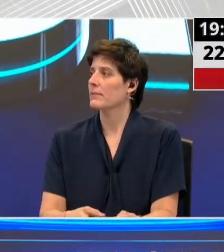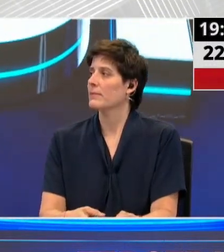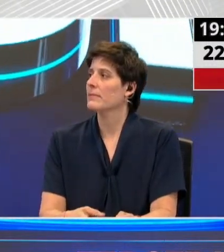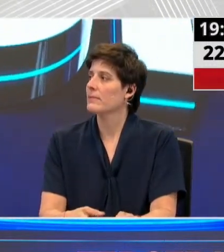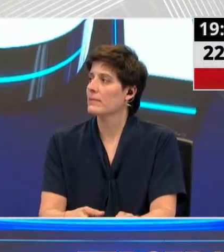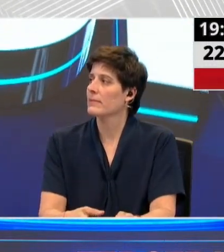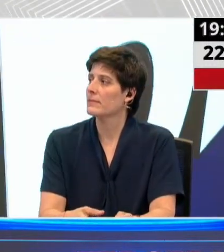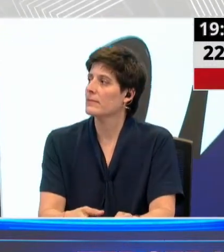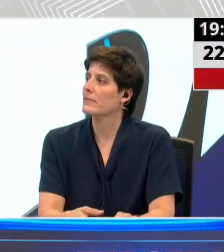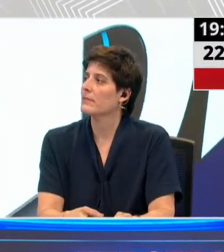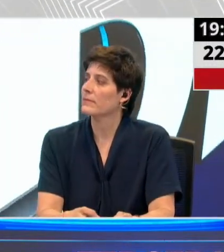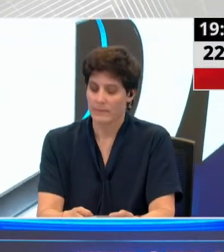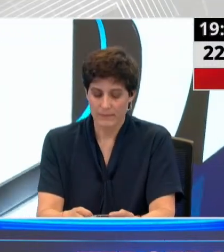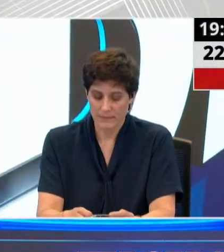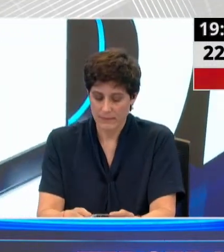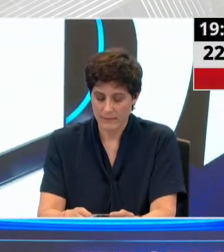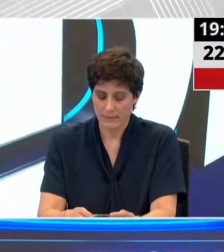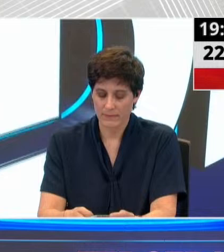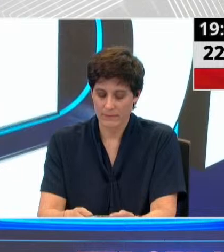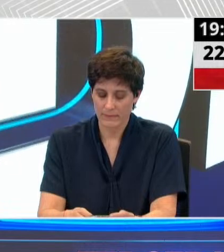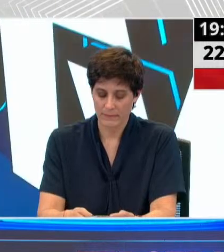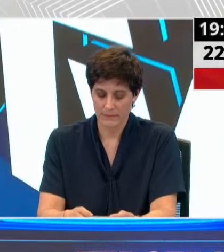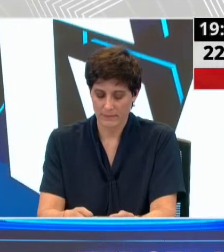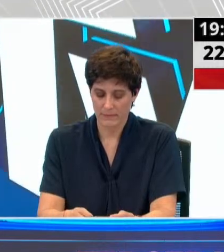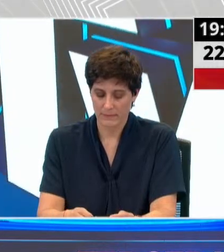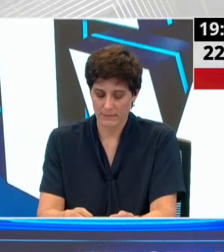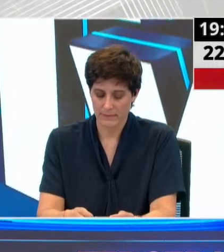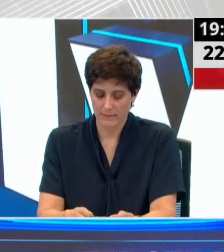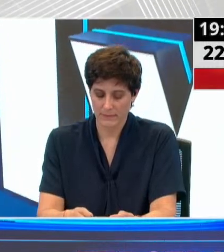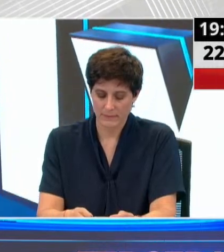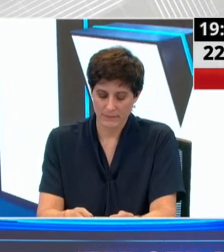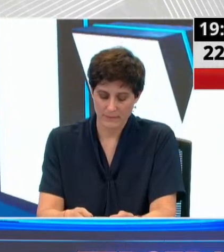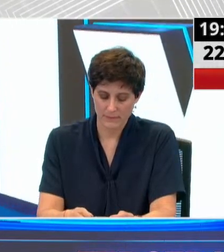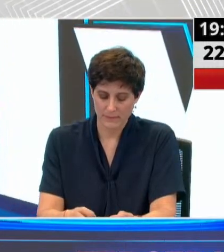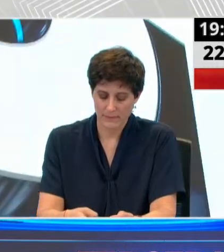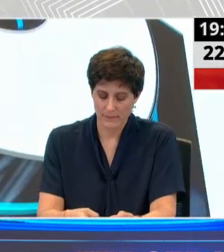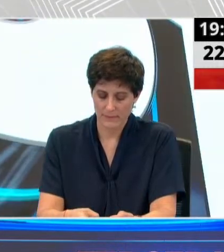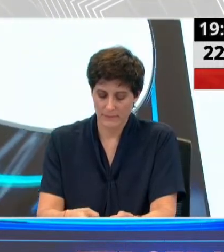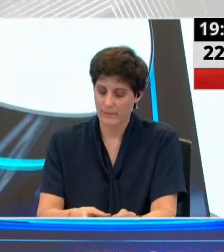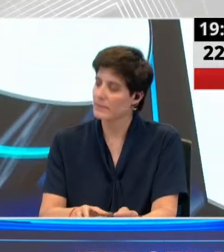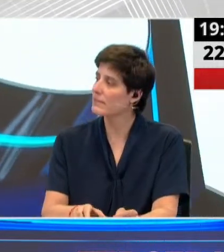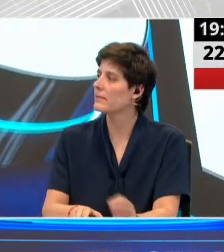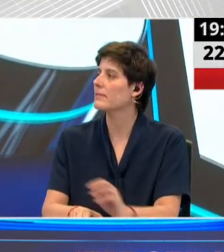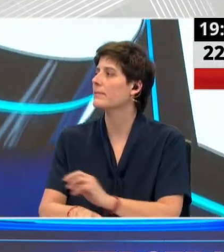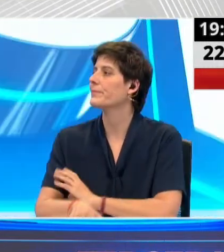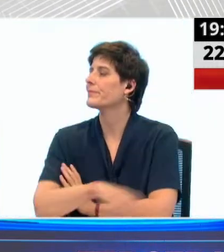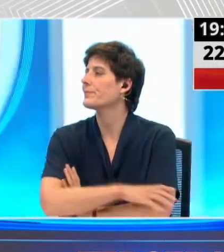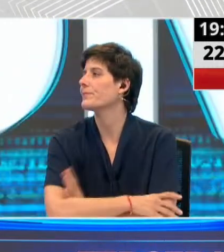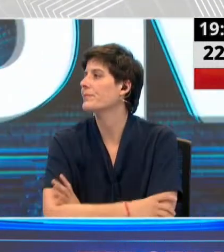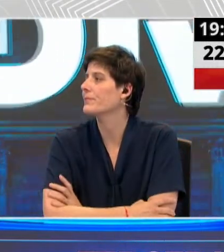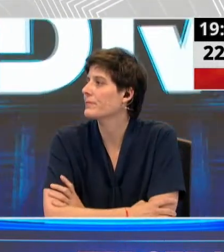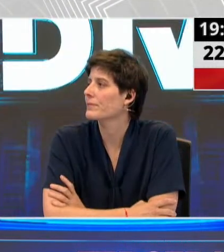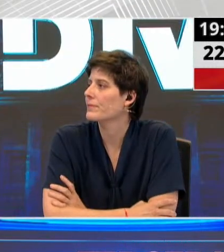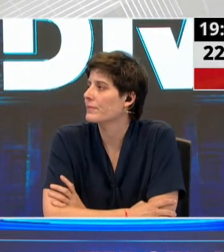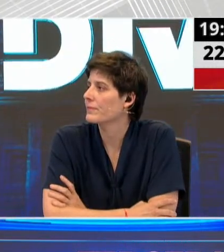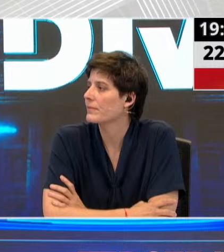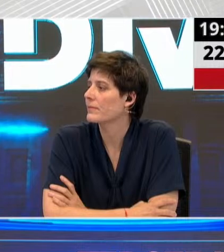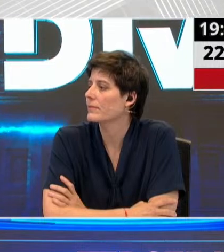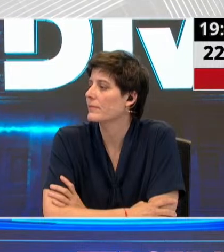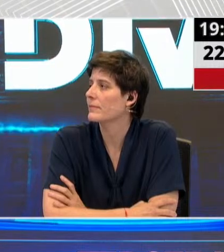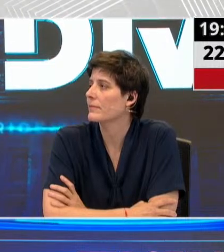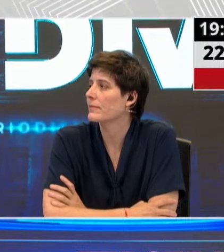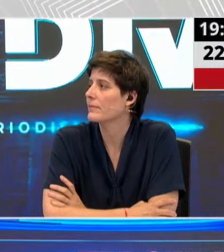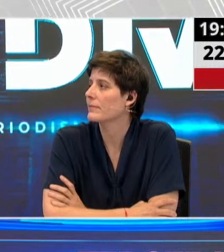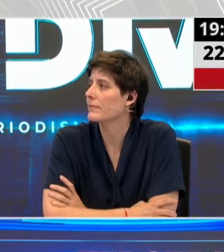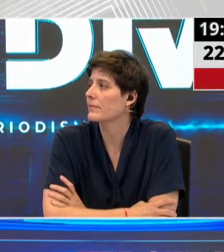carteras que va a reunir, bueno, la discusión en términos sanitarios parece que obliga a que mantengan el Ministerio de Salud. Así que